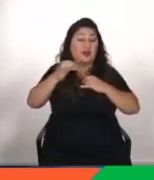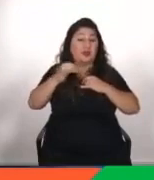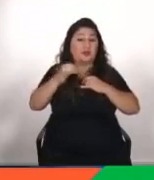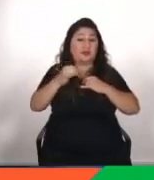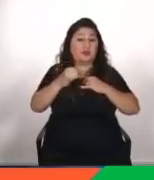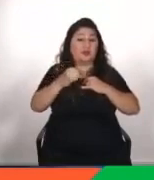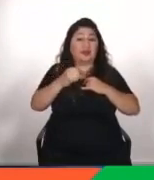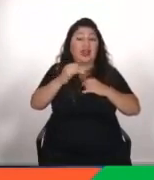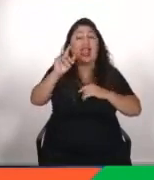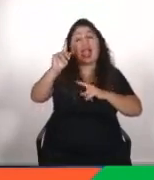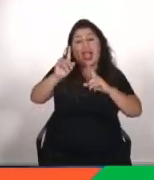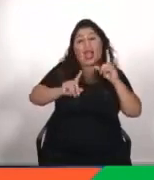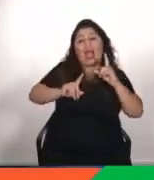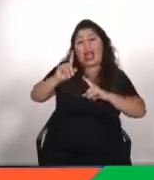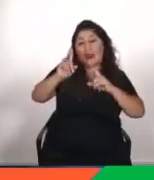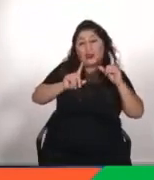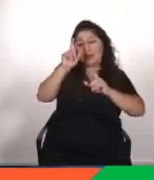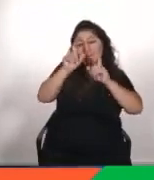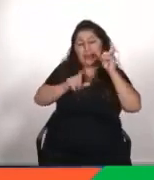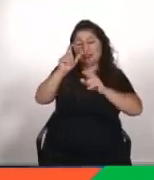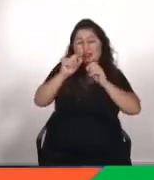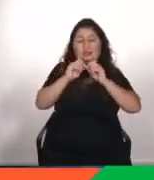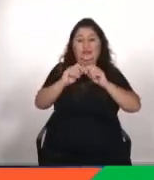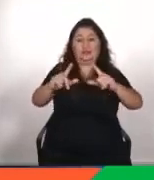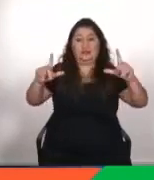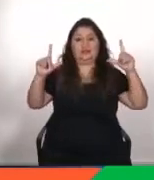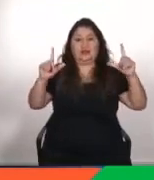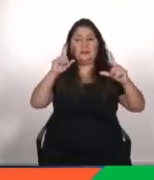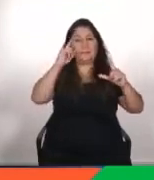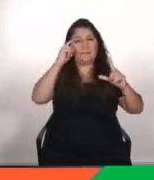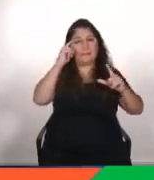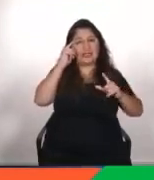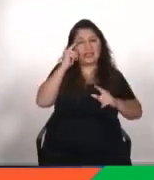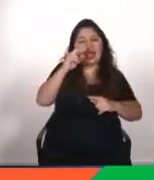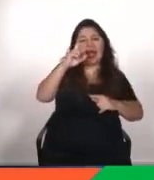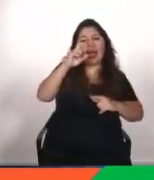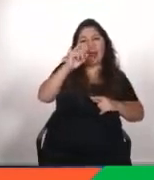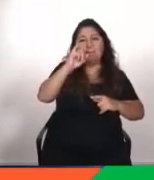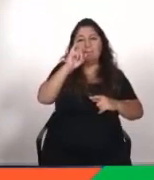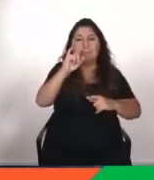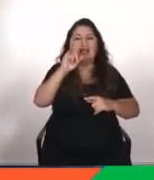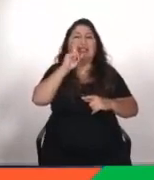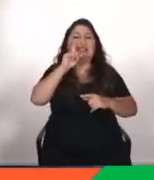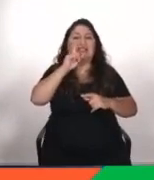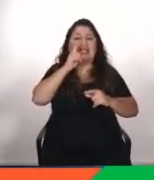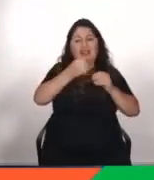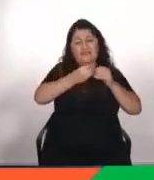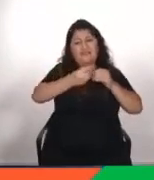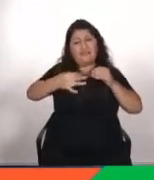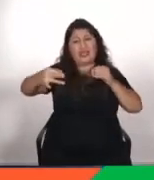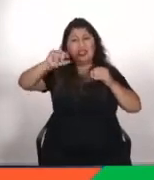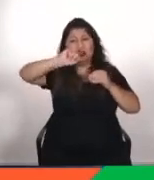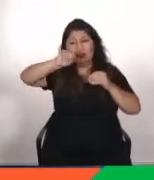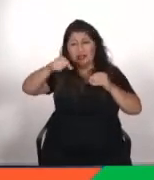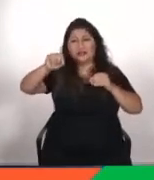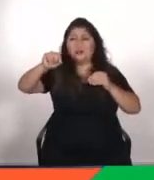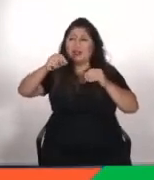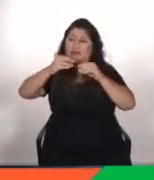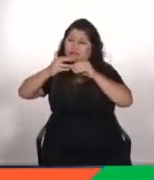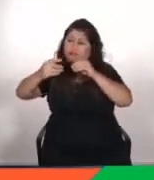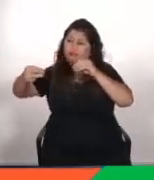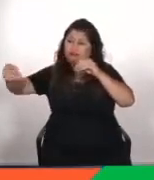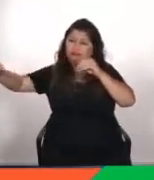que a veces a la gente le sorprende, como que pi fuera un número muy único, porque es irracional, porque tiene infinitos decimales que no se repiten. Señoras,